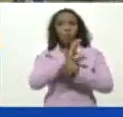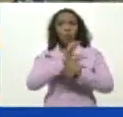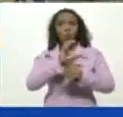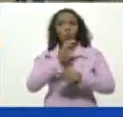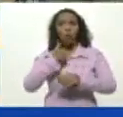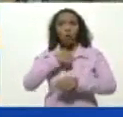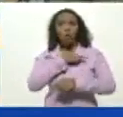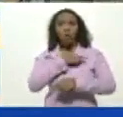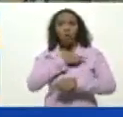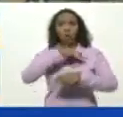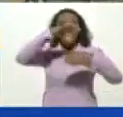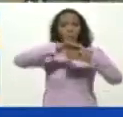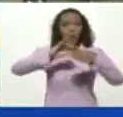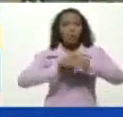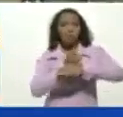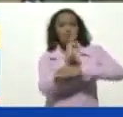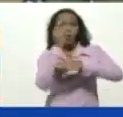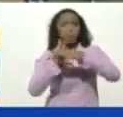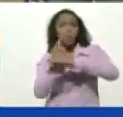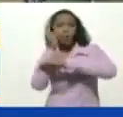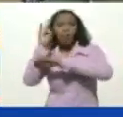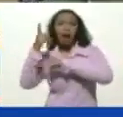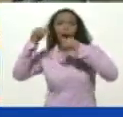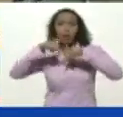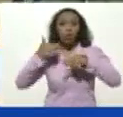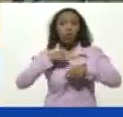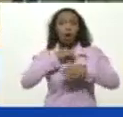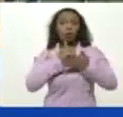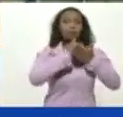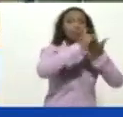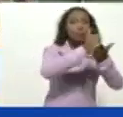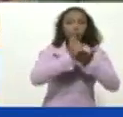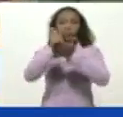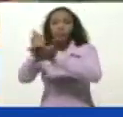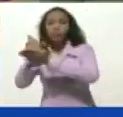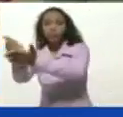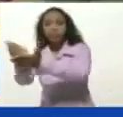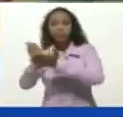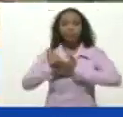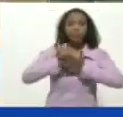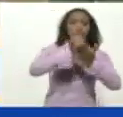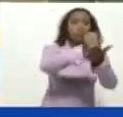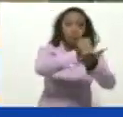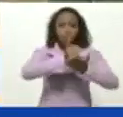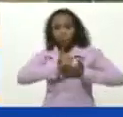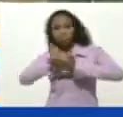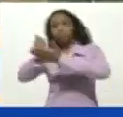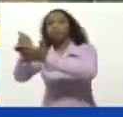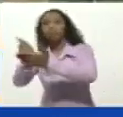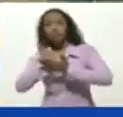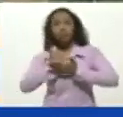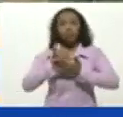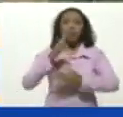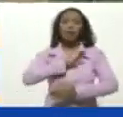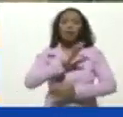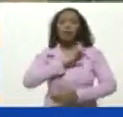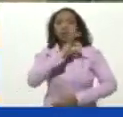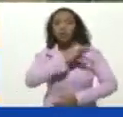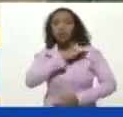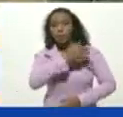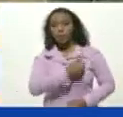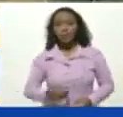nuestro sembrarío. Aquí nos ayudamos uno con otro, señor presidente. Tenemos, señor presidente,